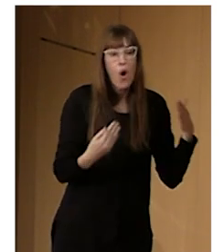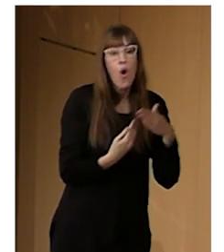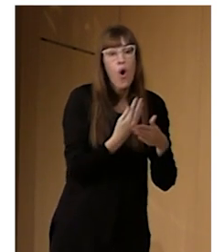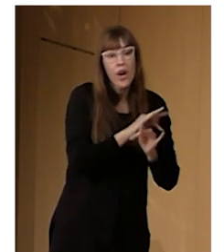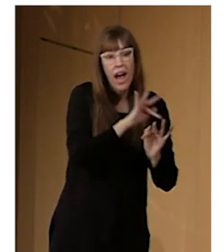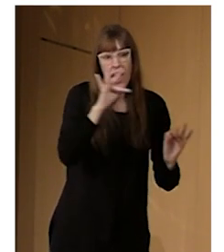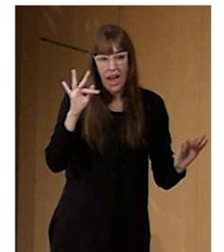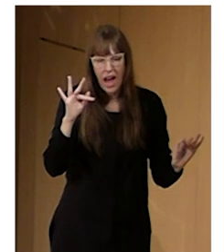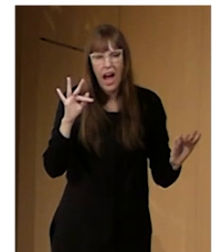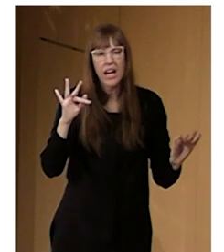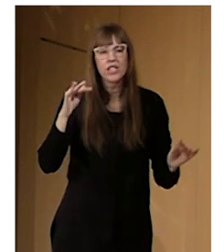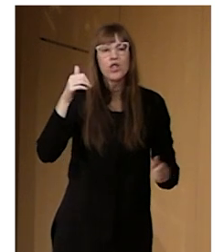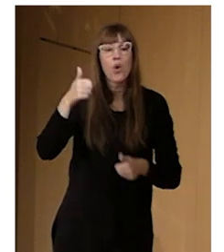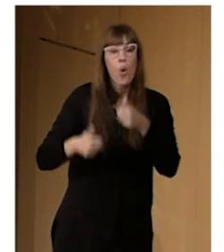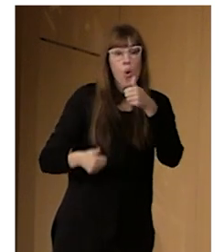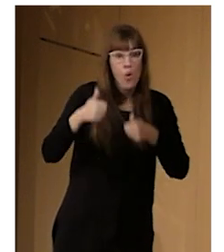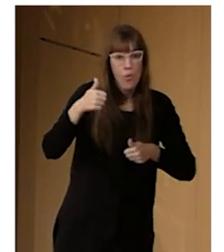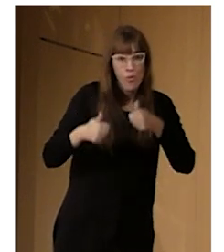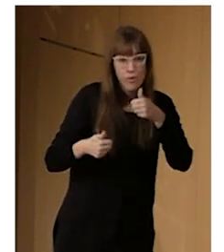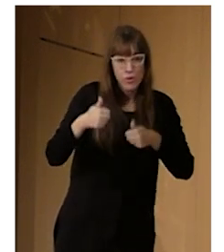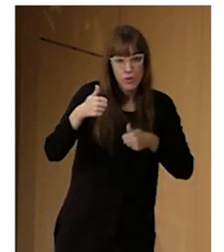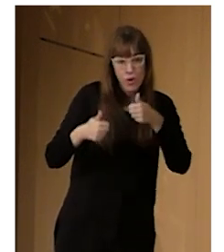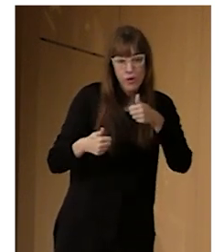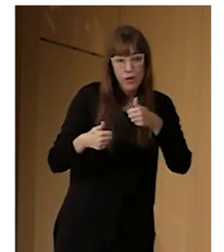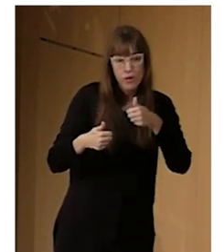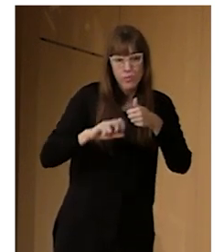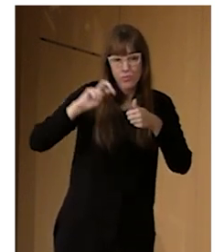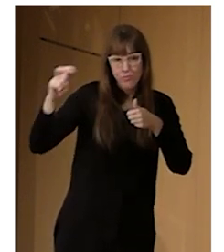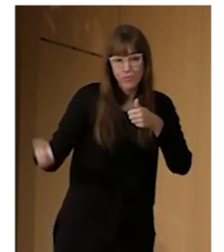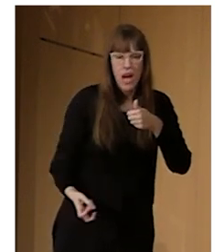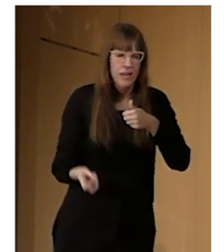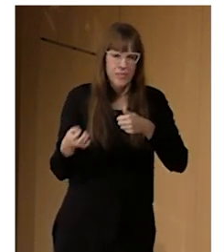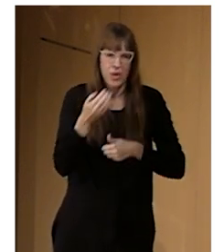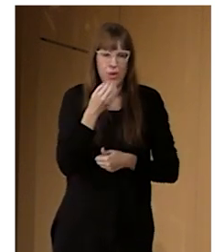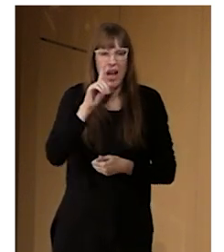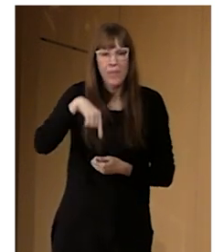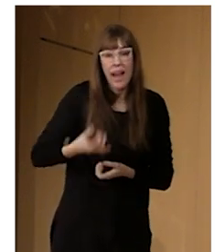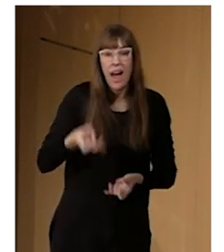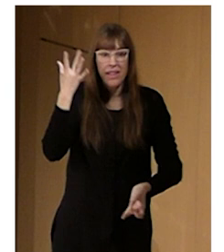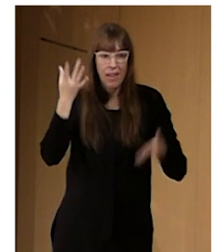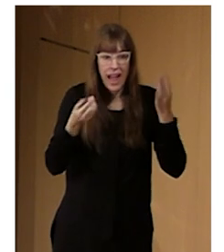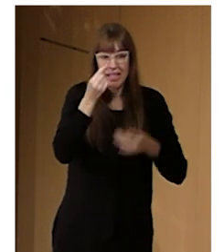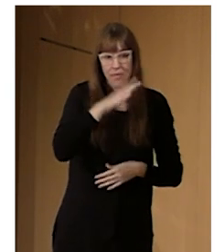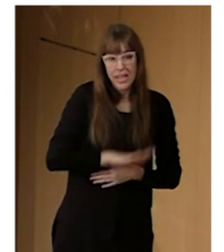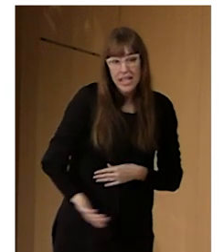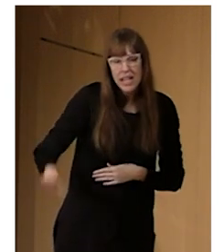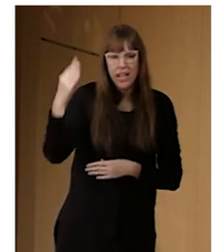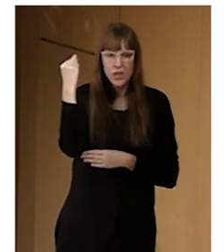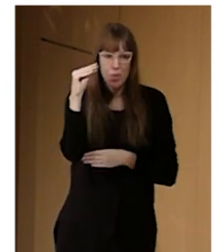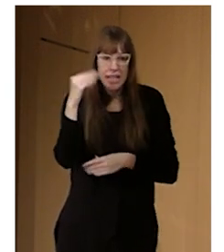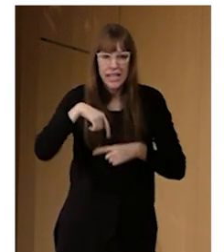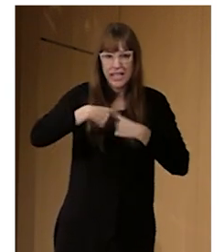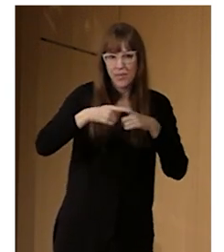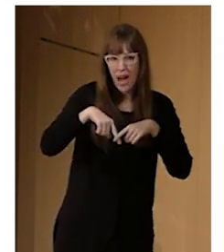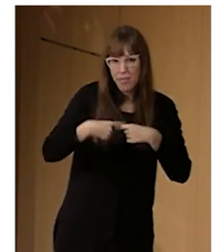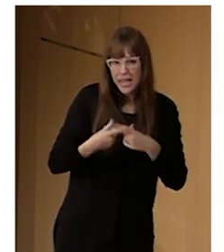concursos y hacemos un montón de actividades infantiles juveniles y familiares vinculadas con el resto